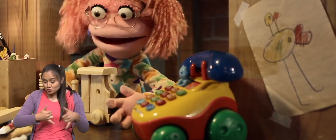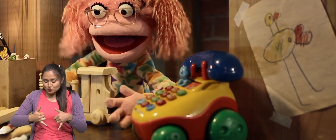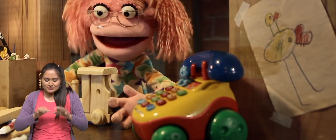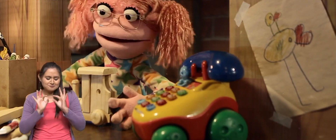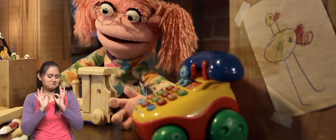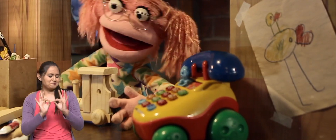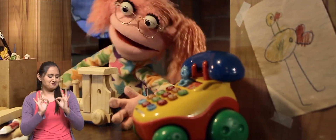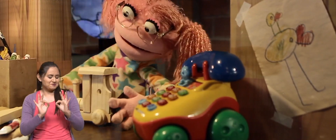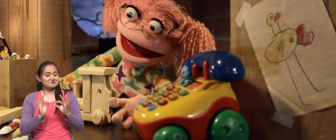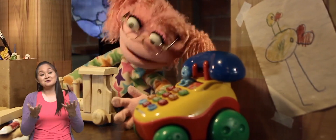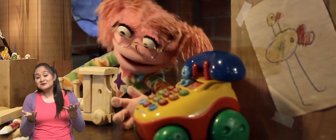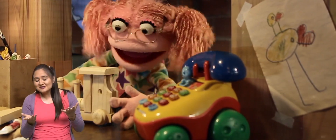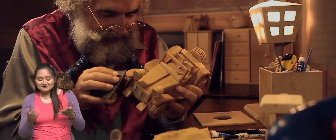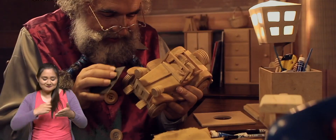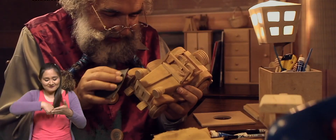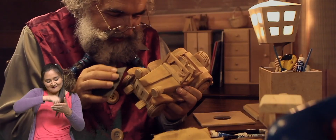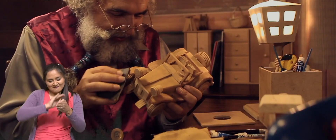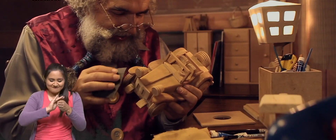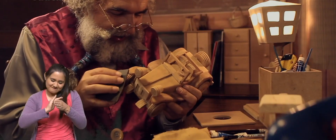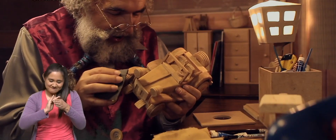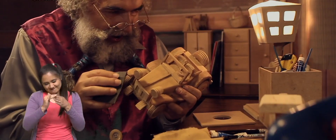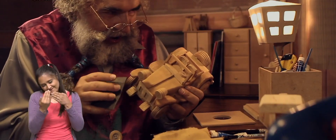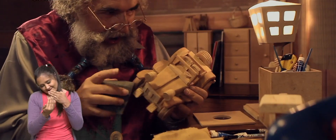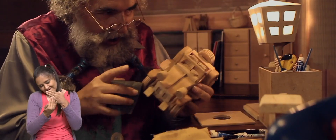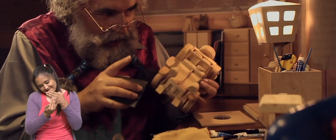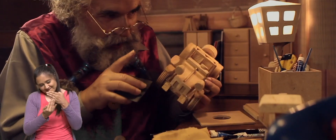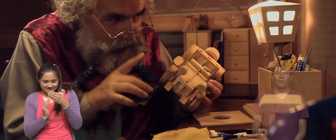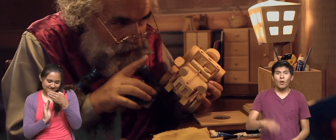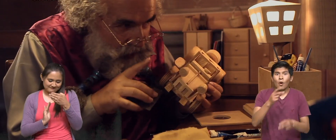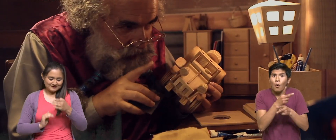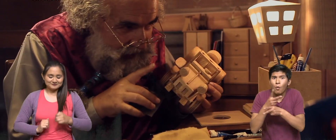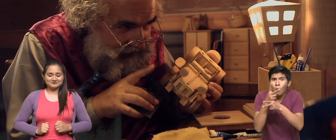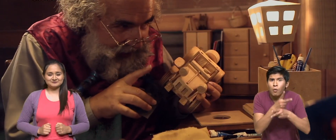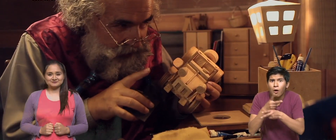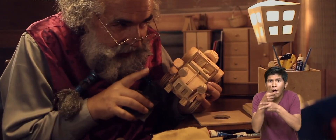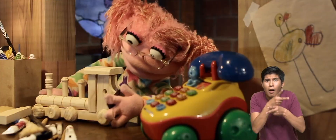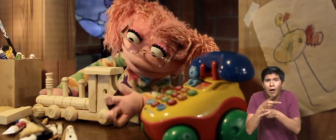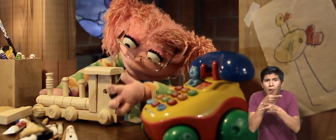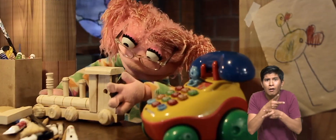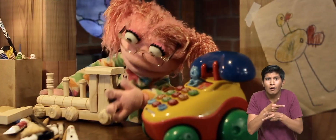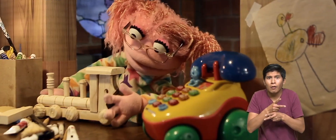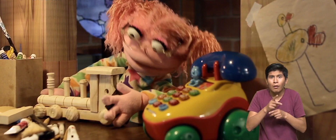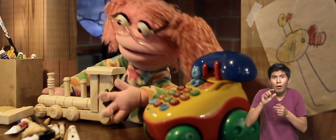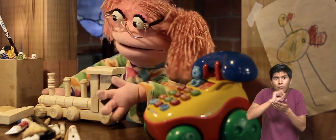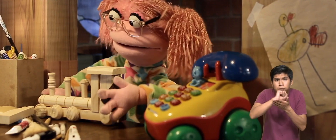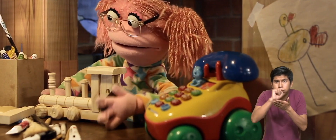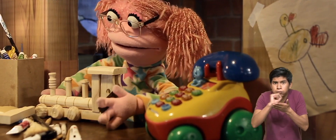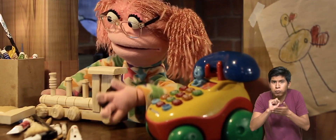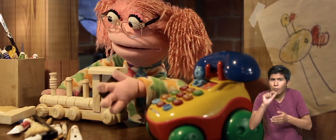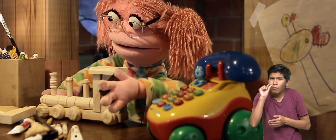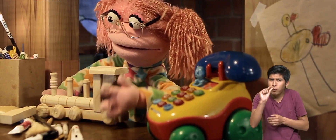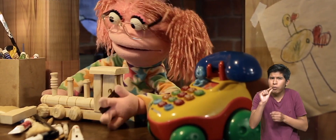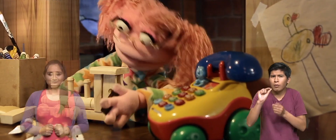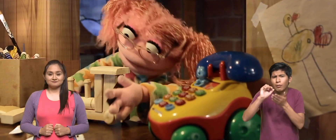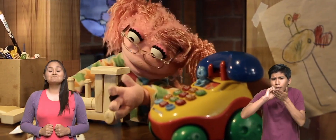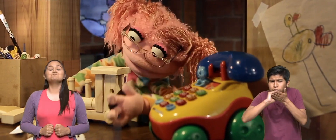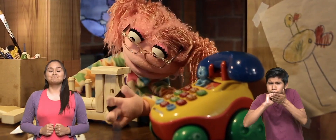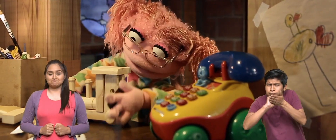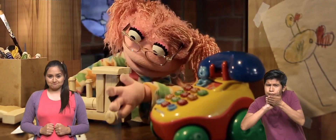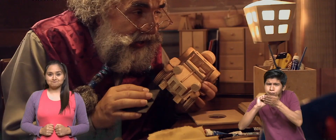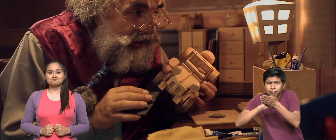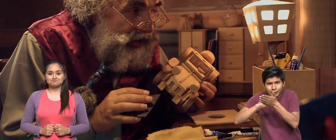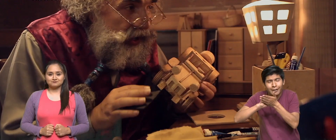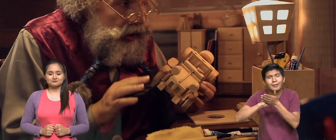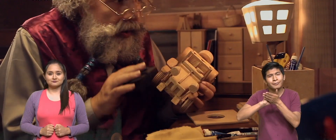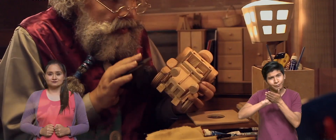que un juguete quede bien hecho, hay que lijarlo mucho. Con cuidado y esmero, hay que lijar cada